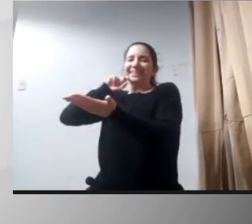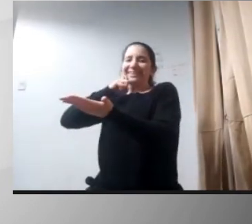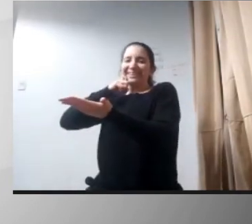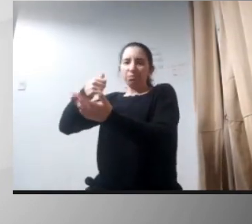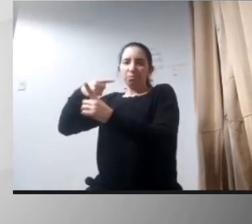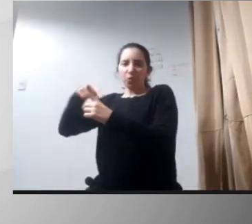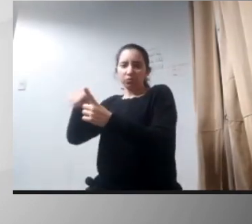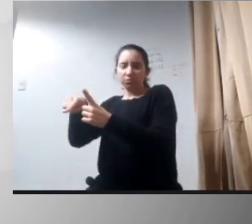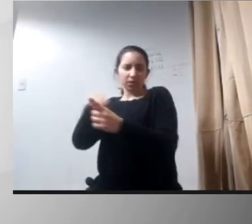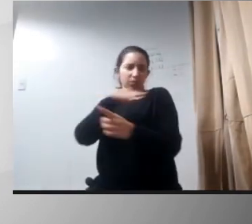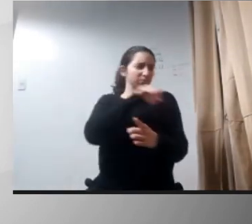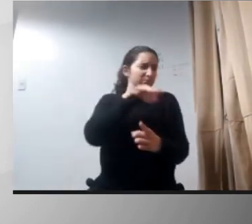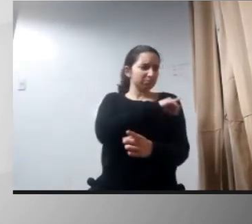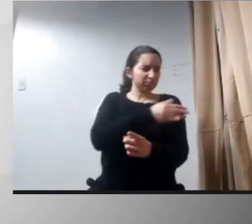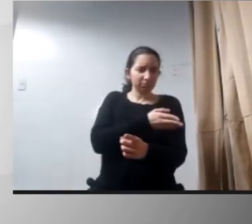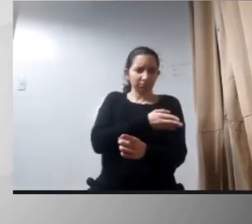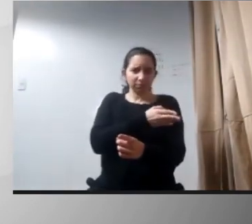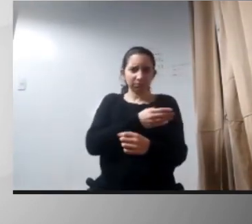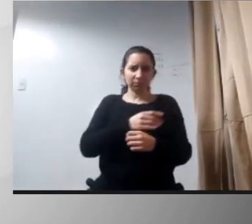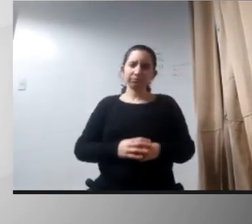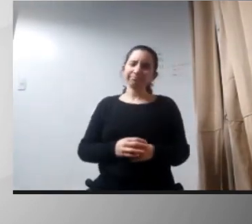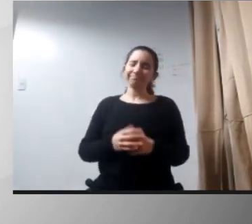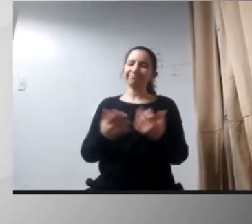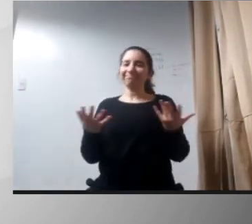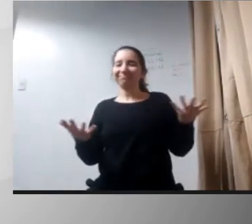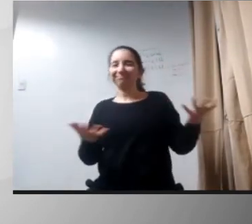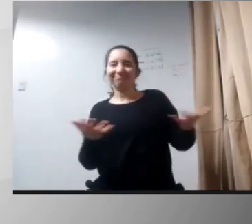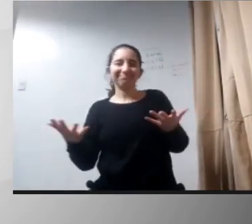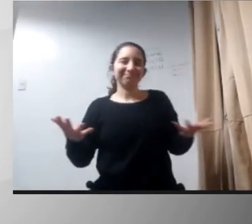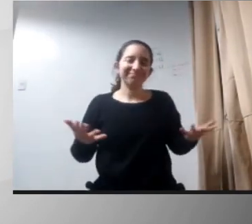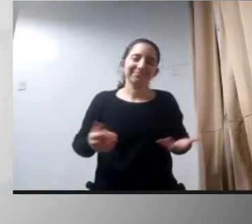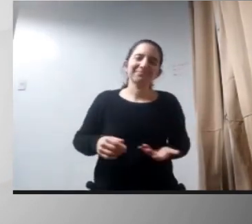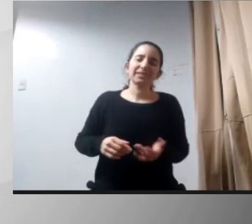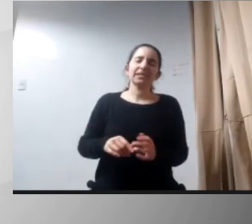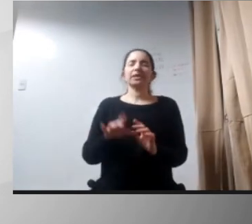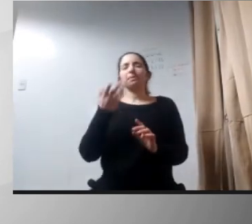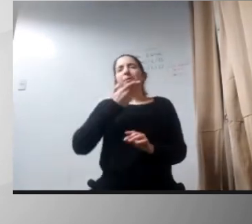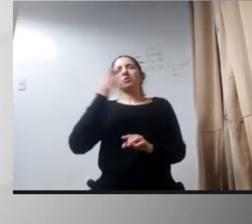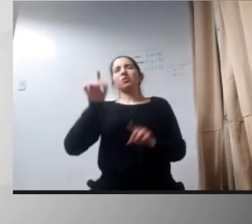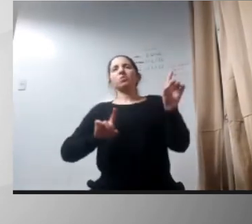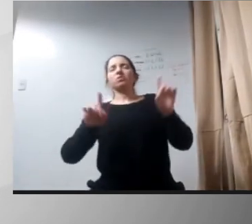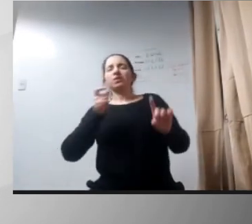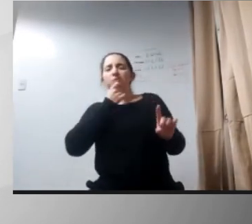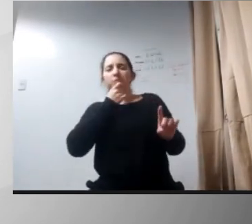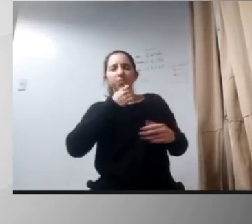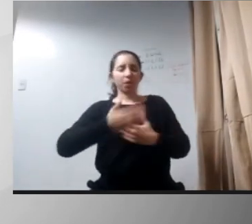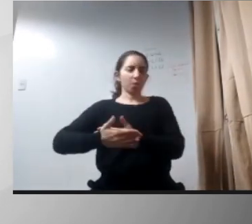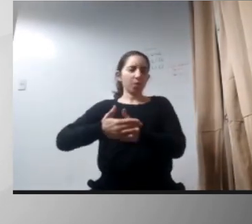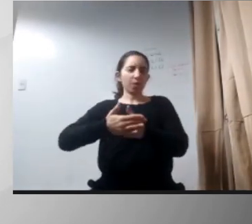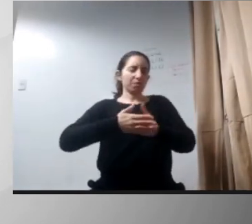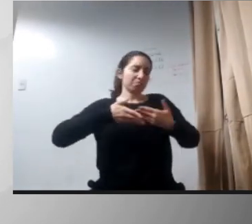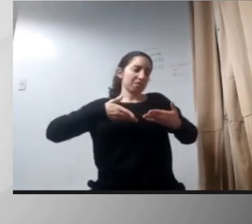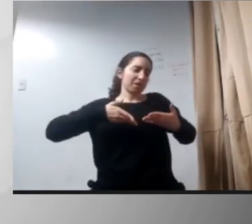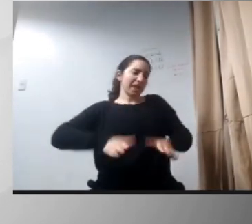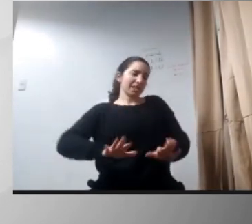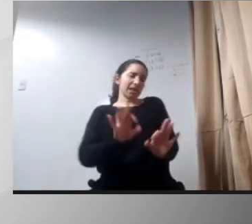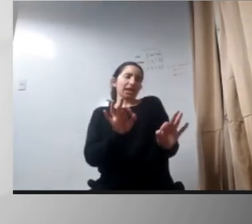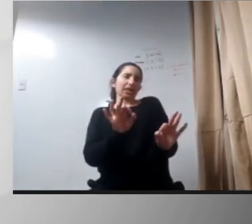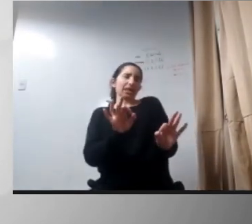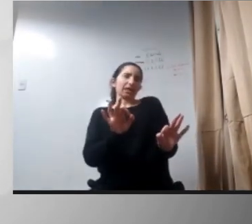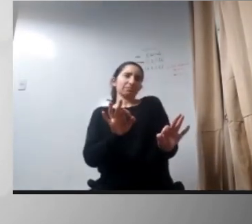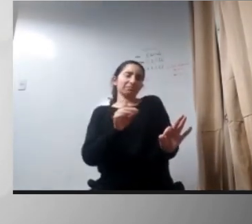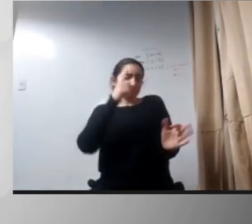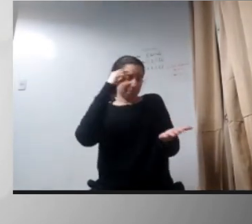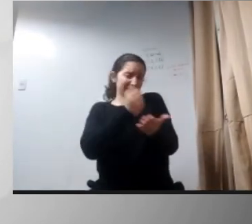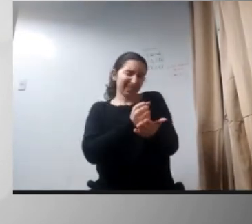bueno, realmente hay personas que dicen, sí, bueno, pero eso no estigmatiza a los fetos que no van a nacer porque no van a nacer, pero de